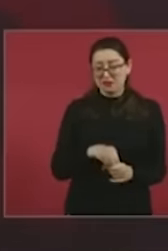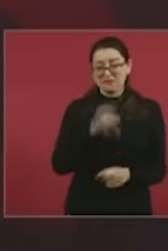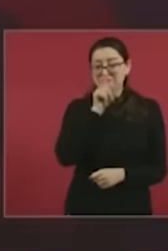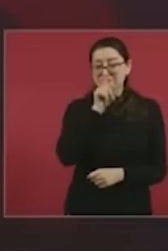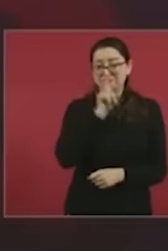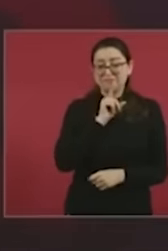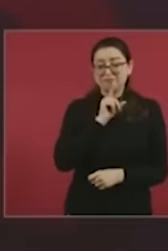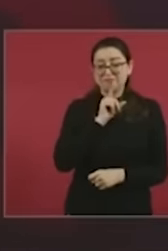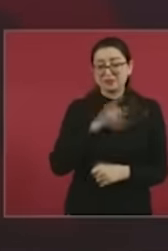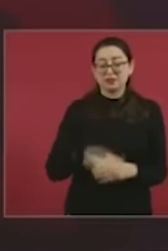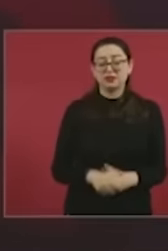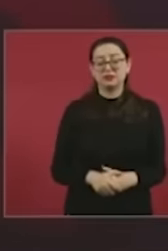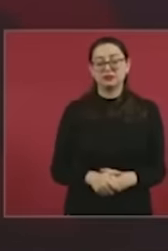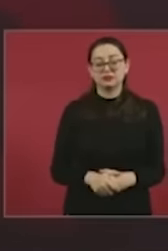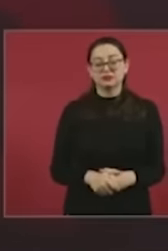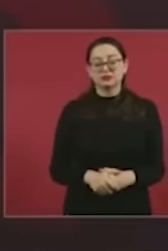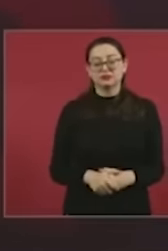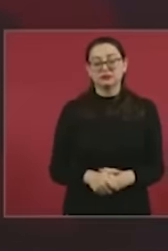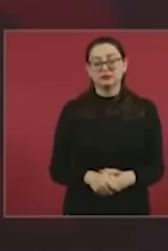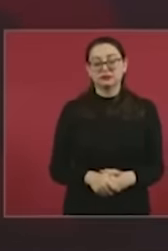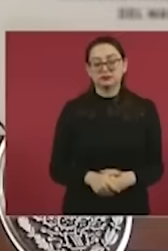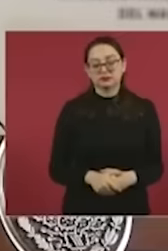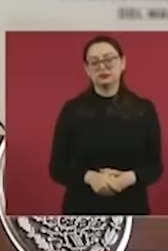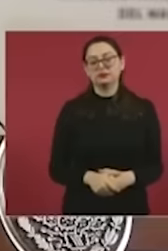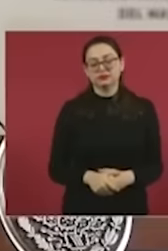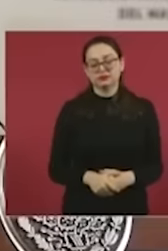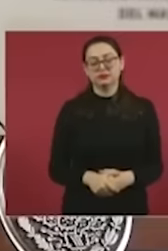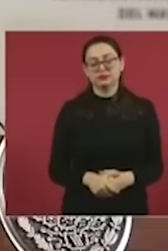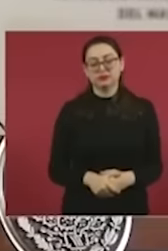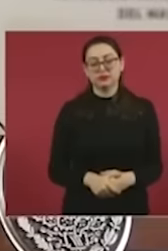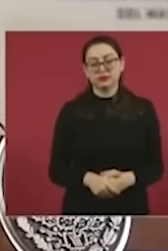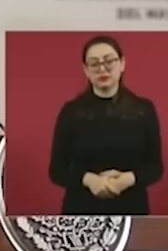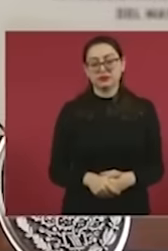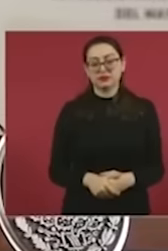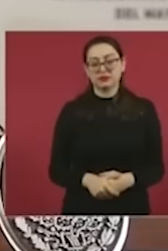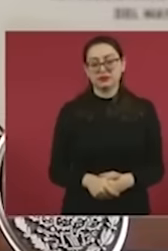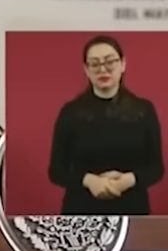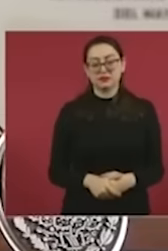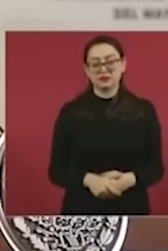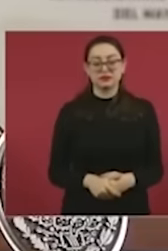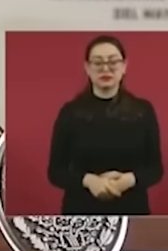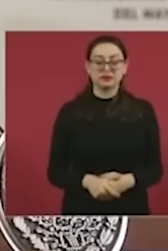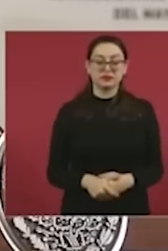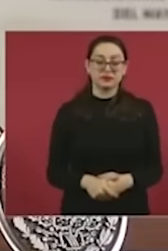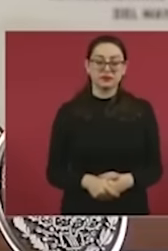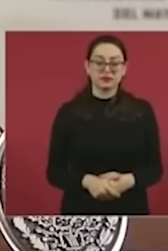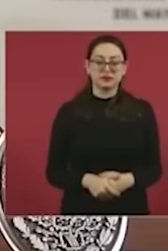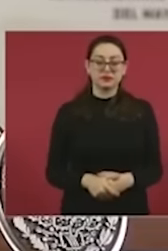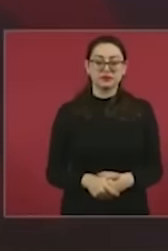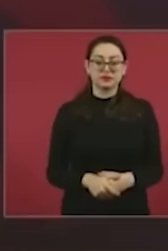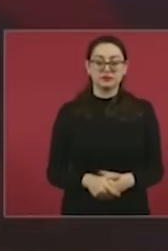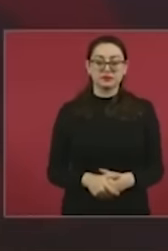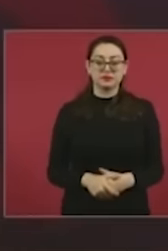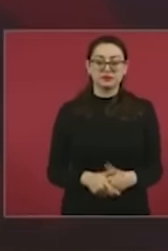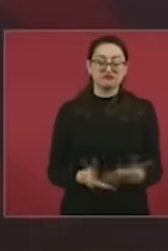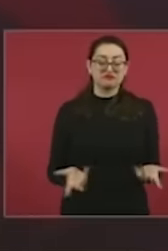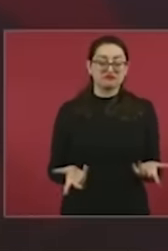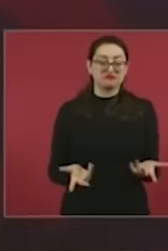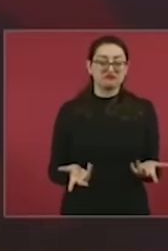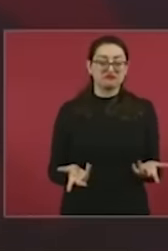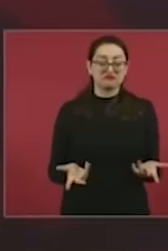investigación se inició con información de un informante que se conocía como